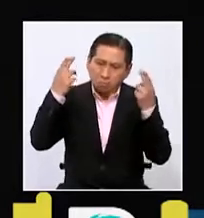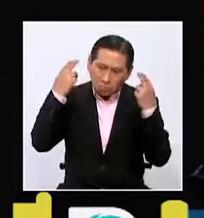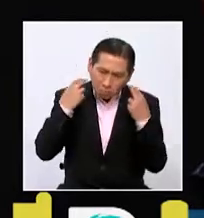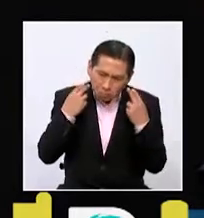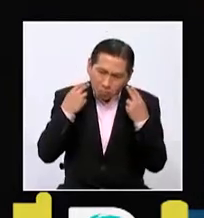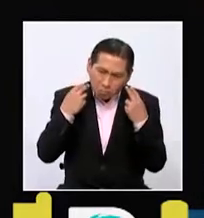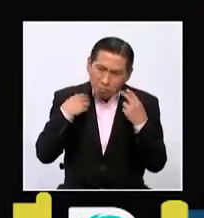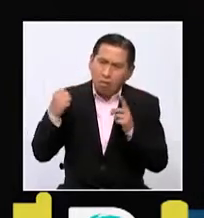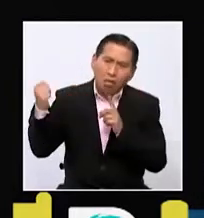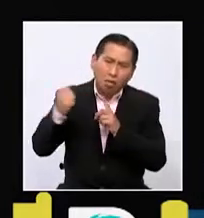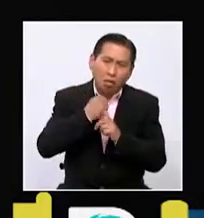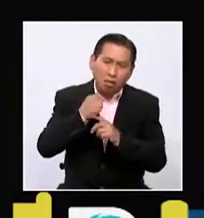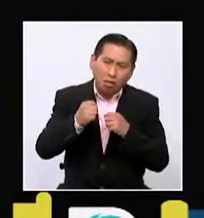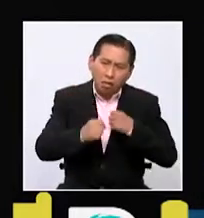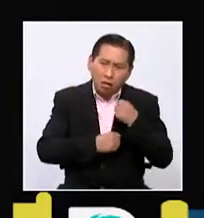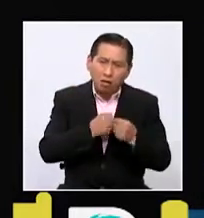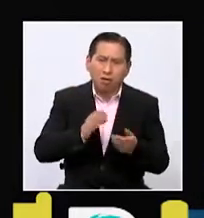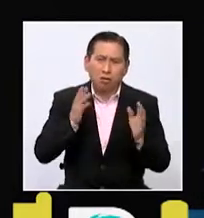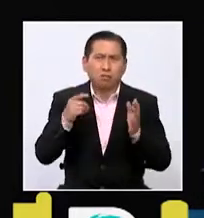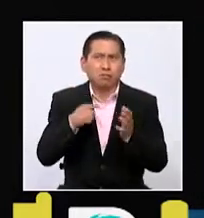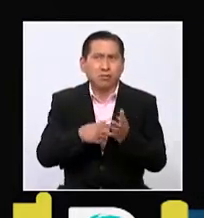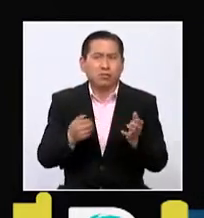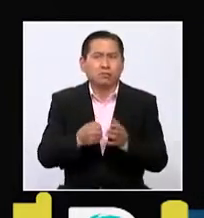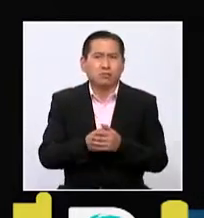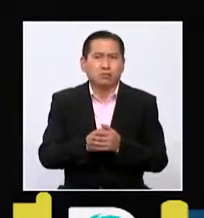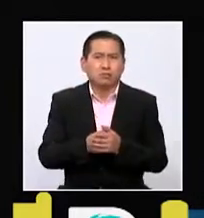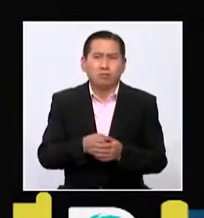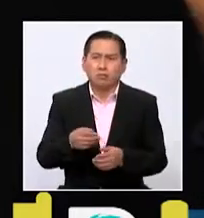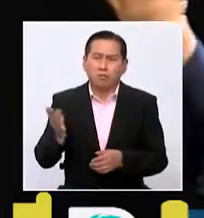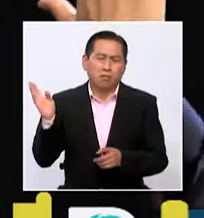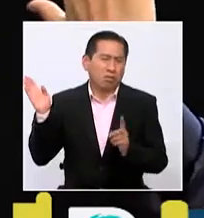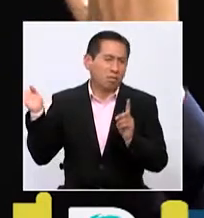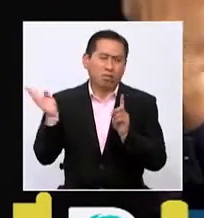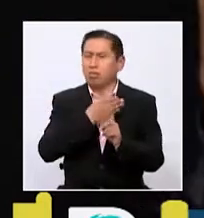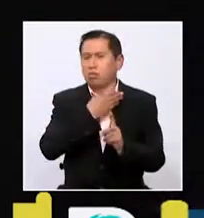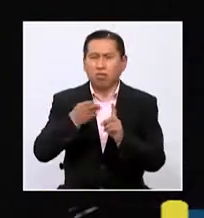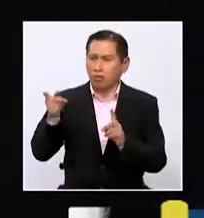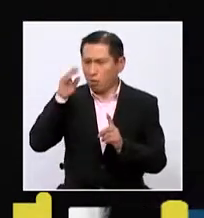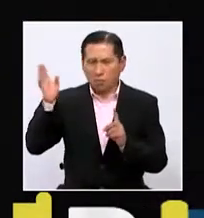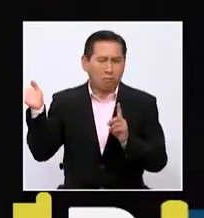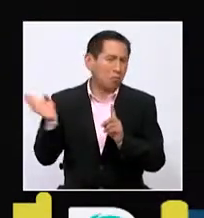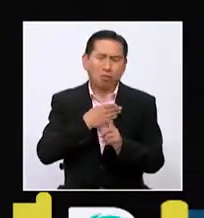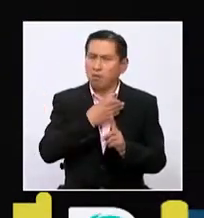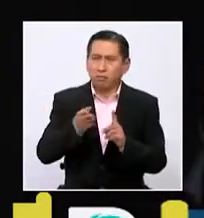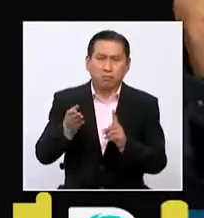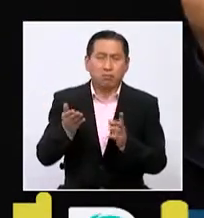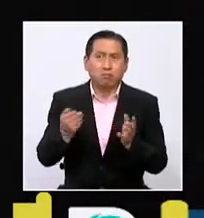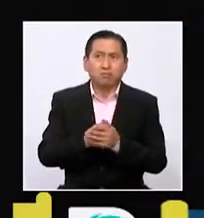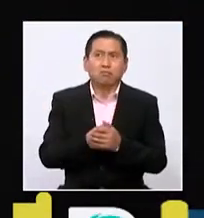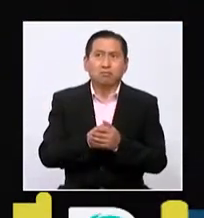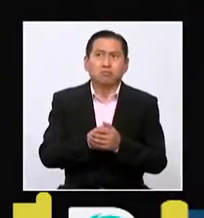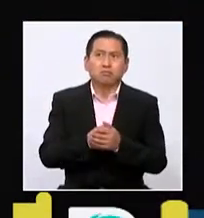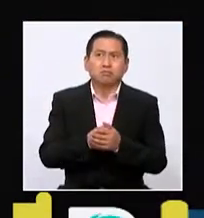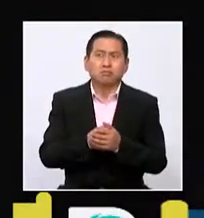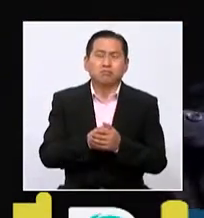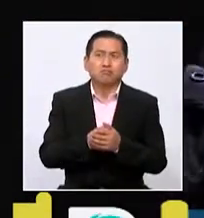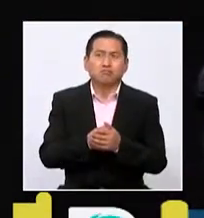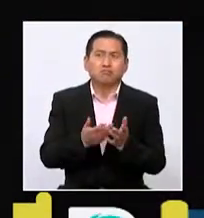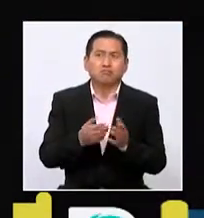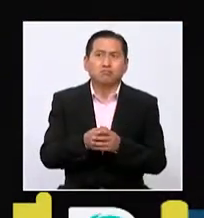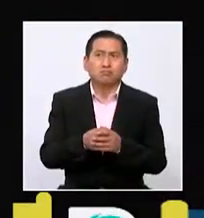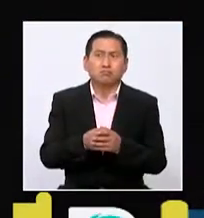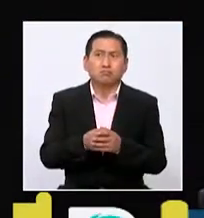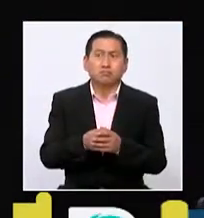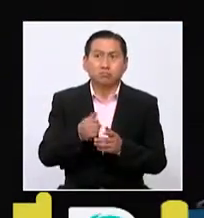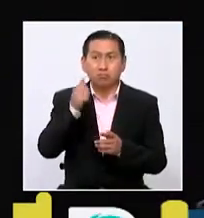y maltratado, en donde recibía cachetadas por parte del hombre, en donde se